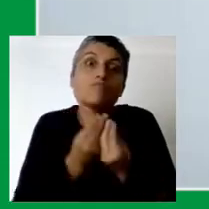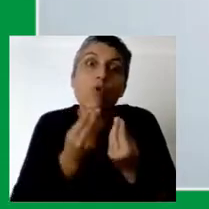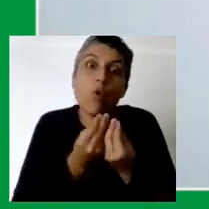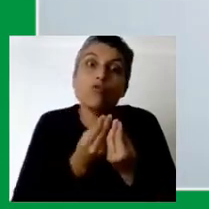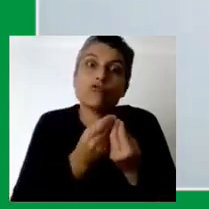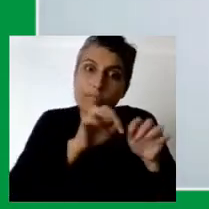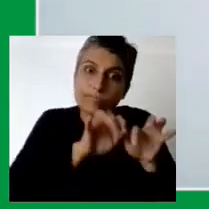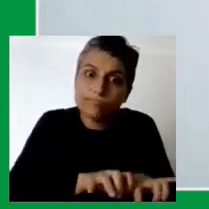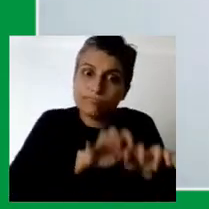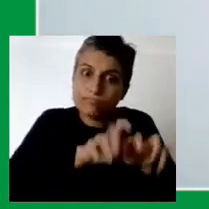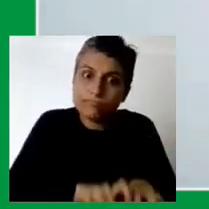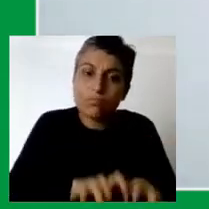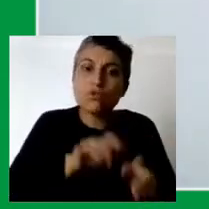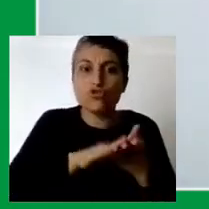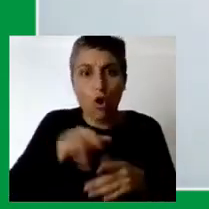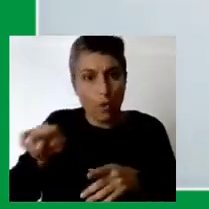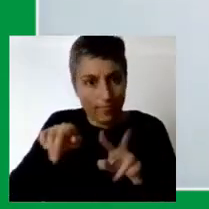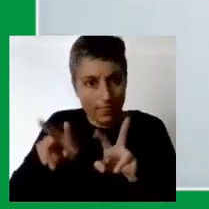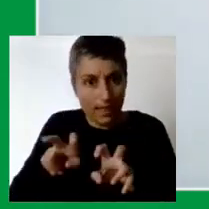sobre, bueno,